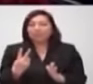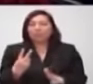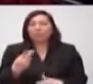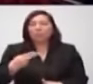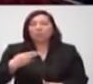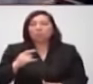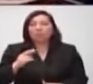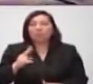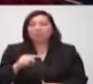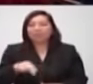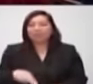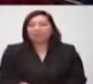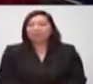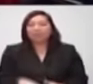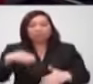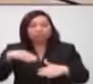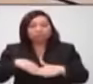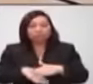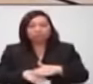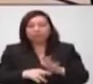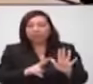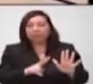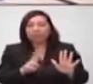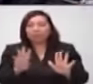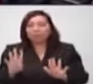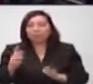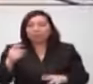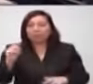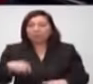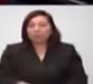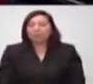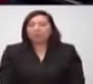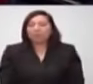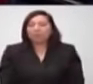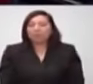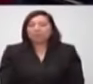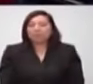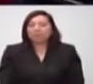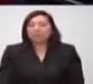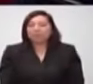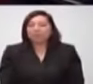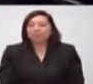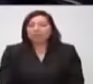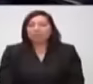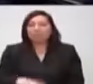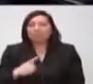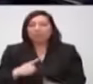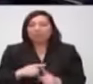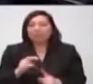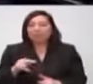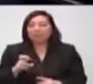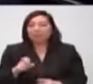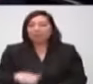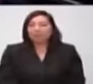que es el ingreso al túnel, tiene un avance del 79%. El viaducto 8, que es el viaducto Martinete, tiene un avance